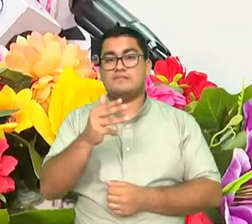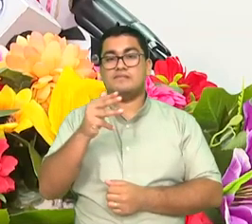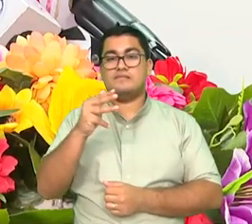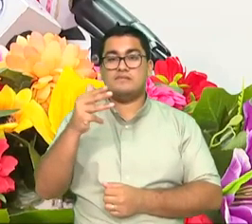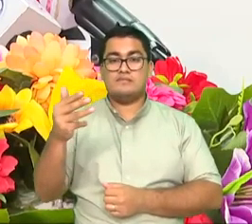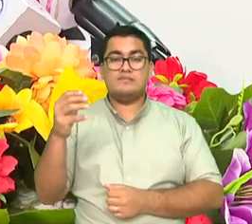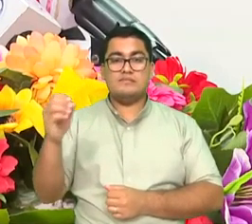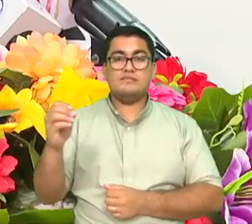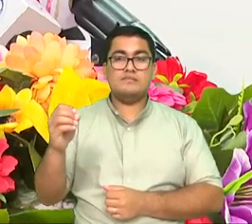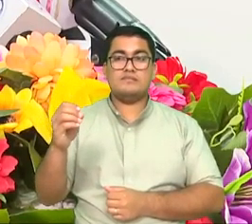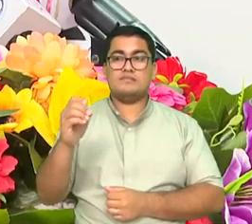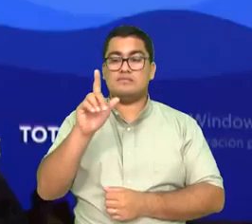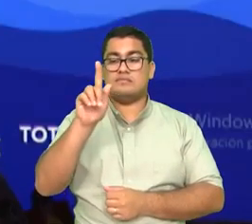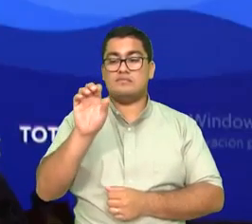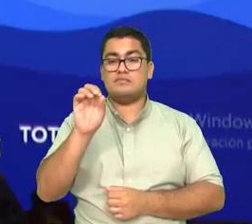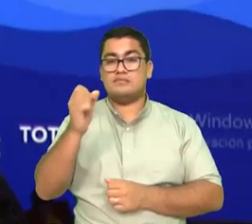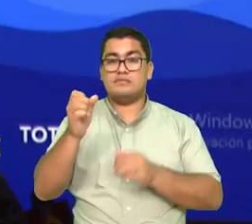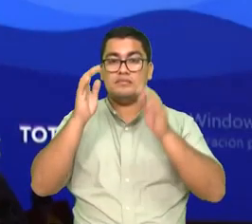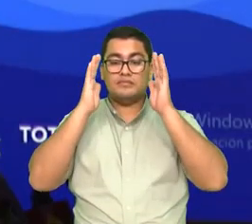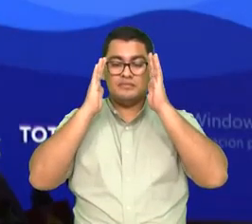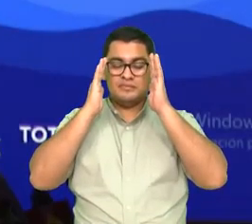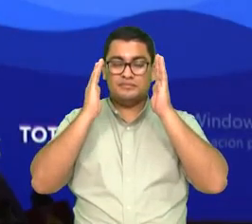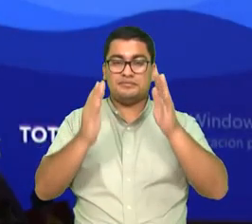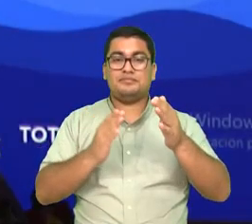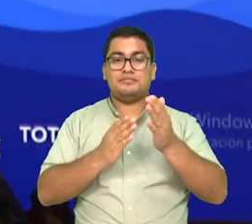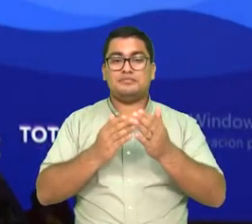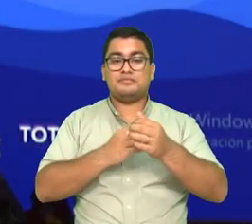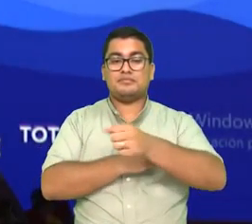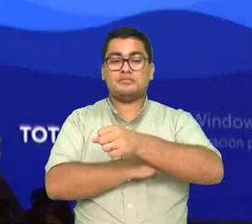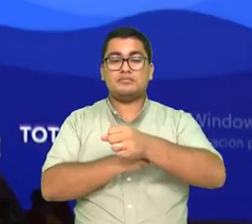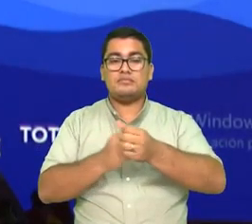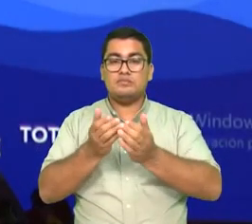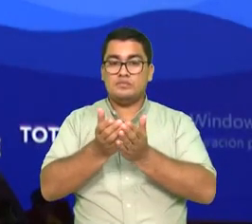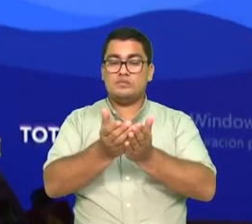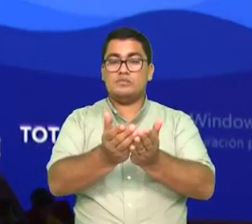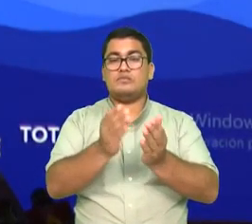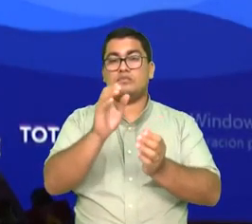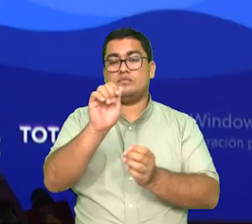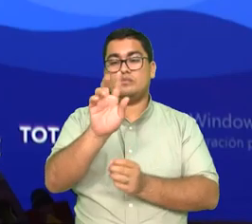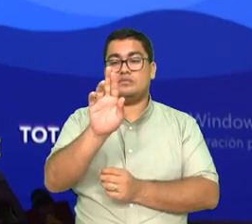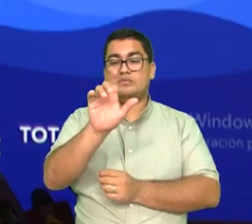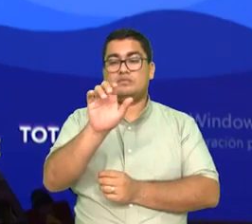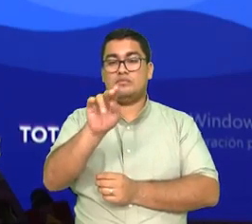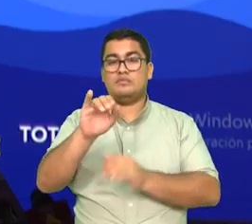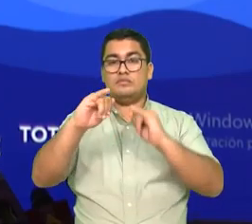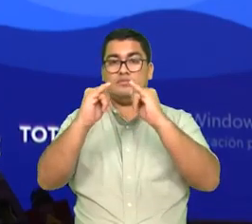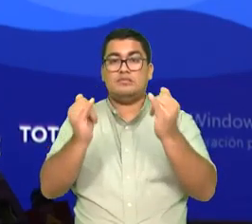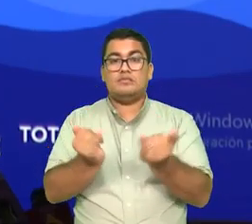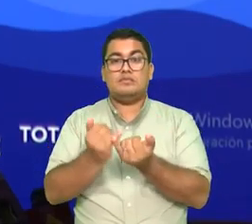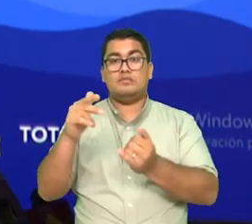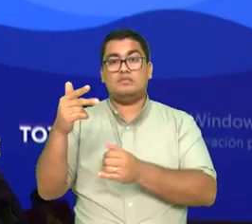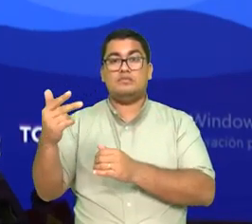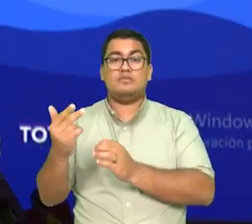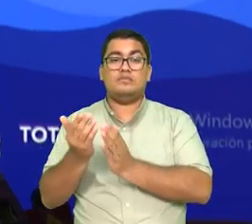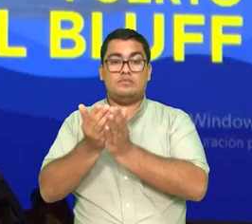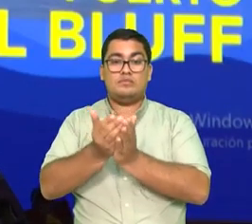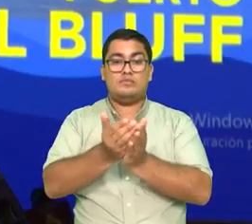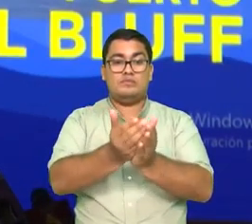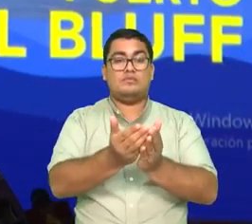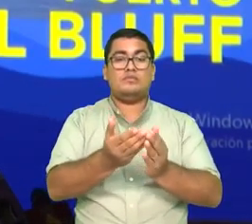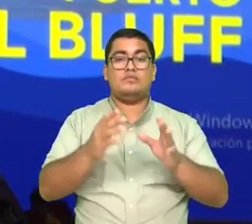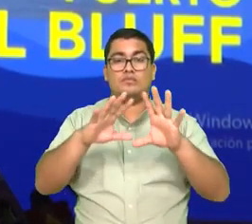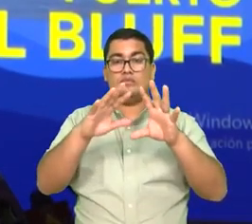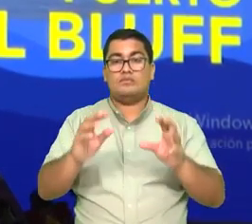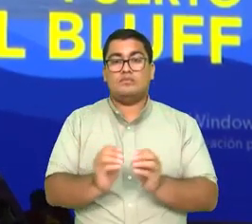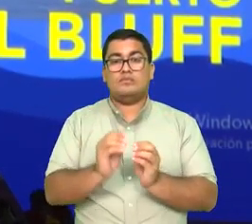2.990 TEOs que se atendieron. En el puerto Arlenciú se recibió un buque internacional y 8 barcos de cabotaje para un total